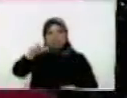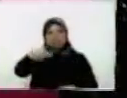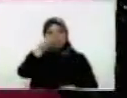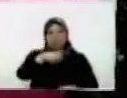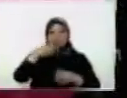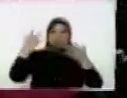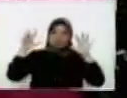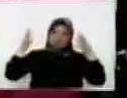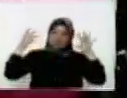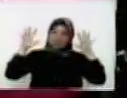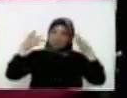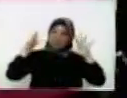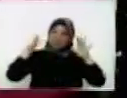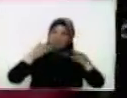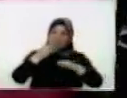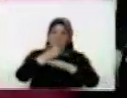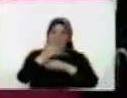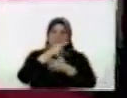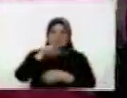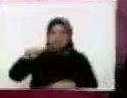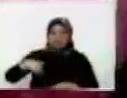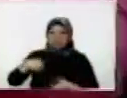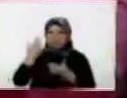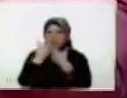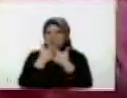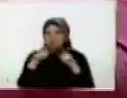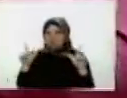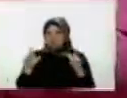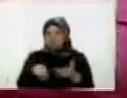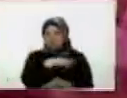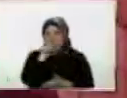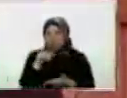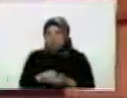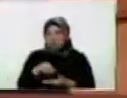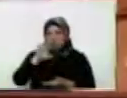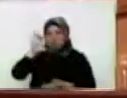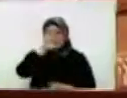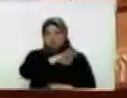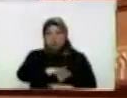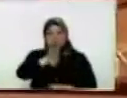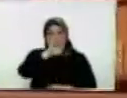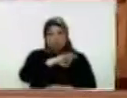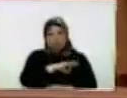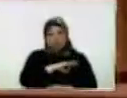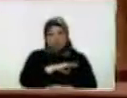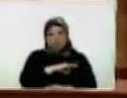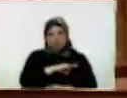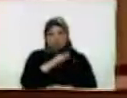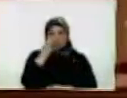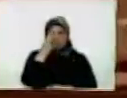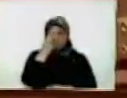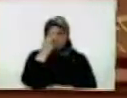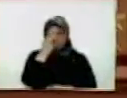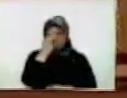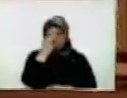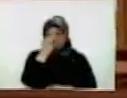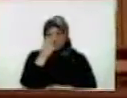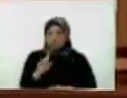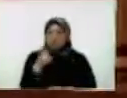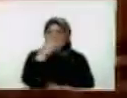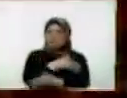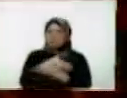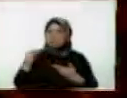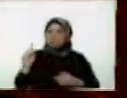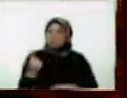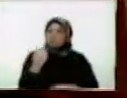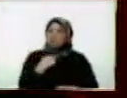que tomamos la rienda de nuestra nación para construir la patria socialista, que somos millones y una sola voz,